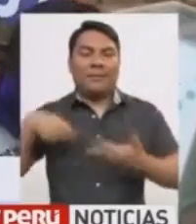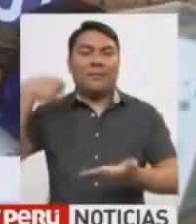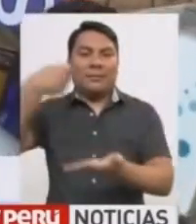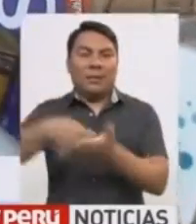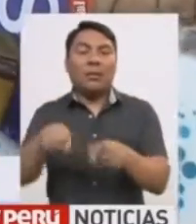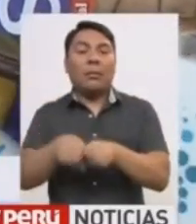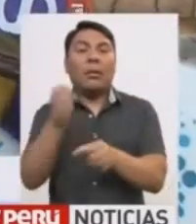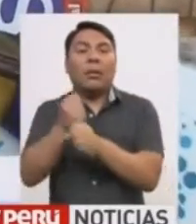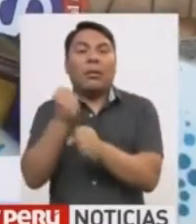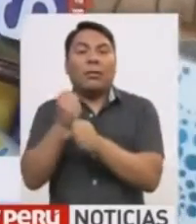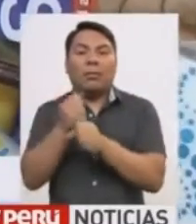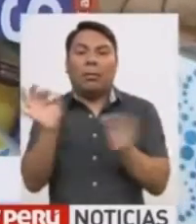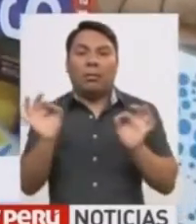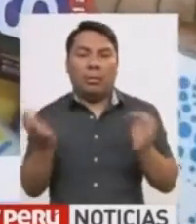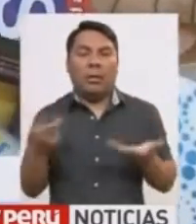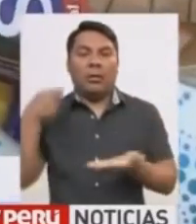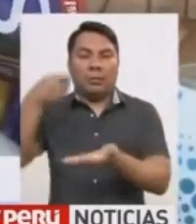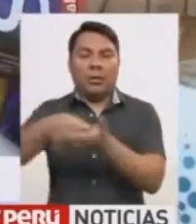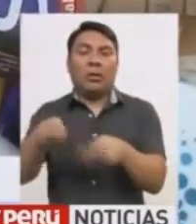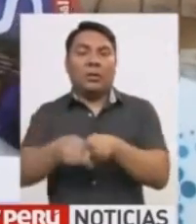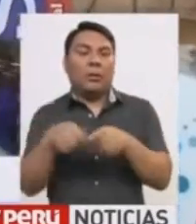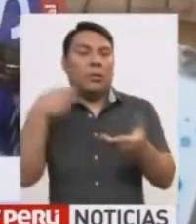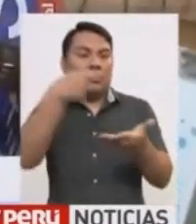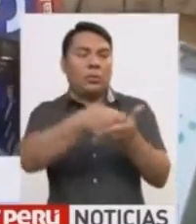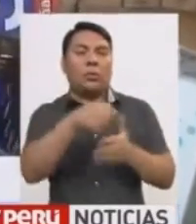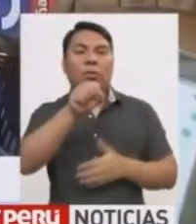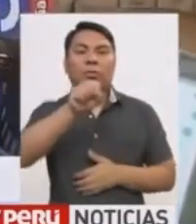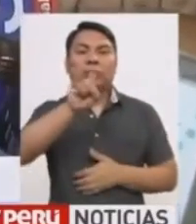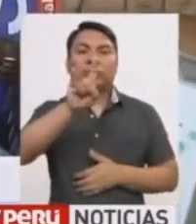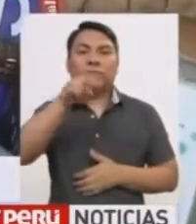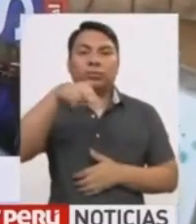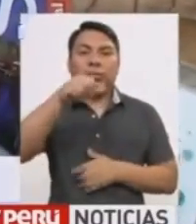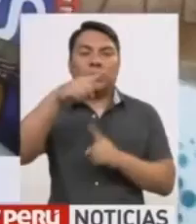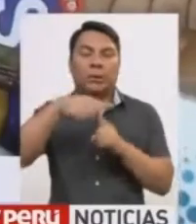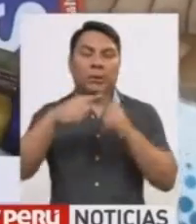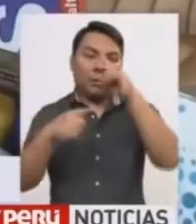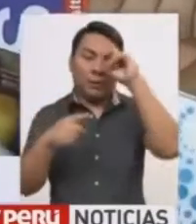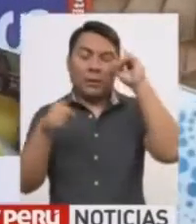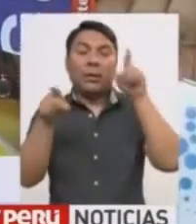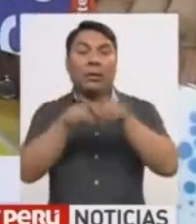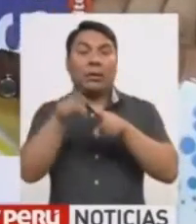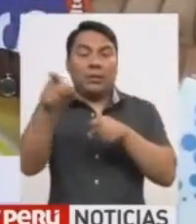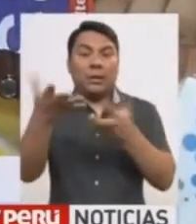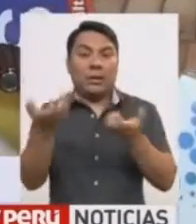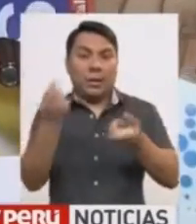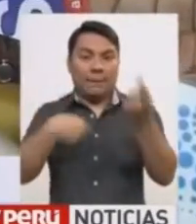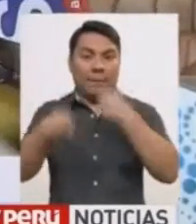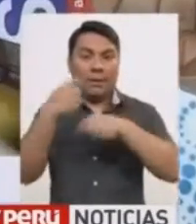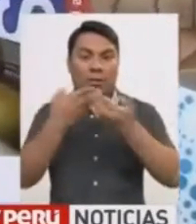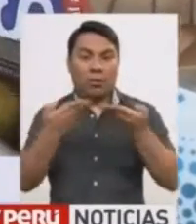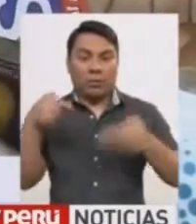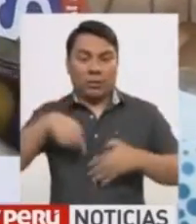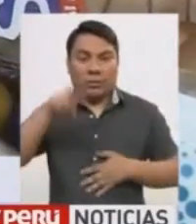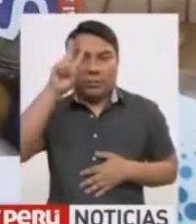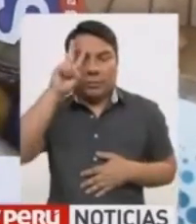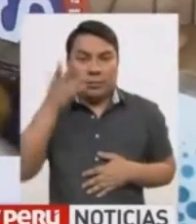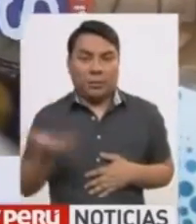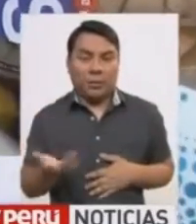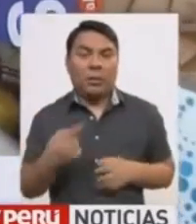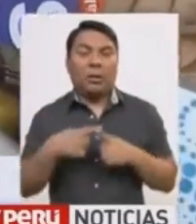o los trabajadores, o la SUNAT. Y luego resguardar que si es que deciden vender sus activos en el Estado peruano, la